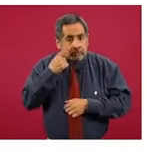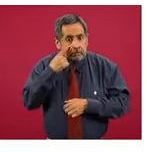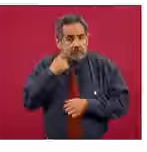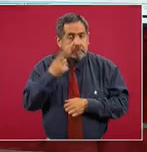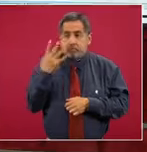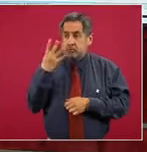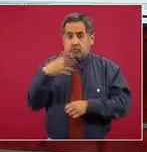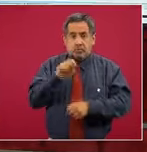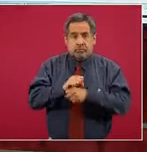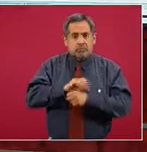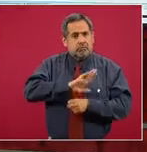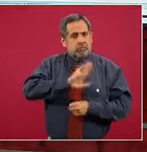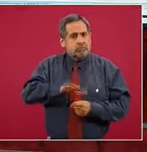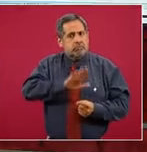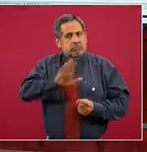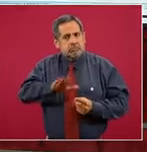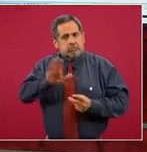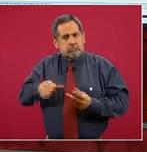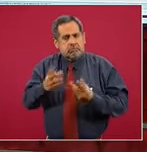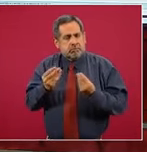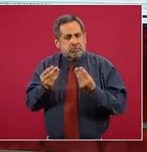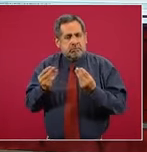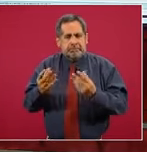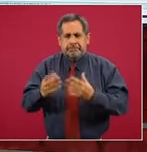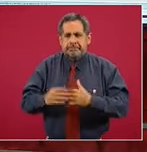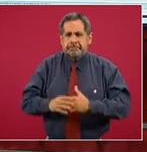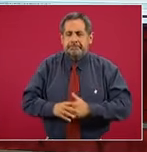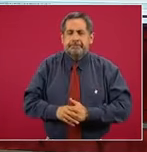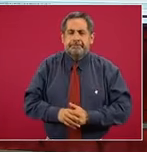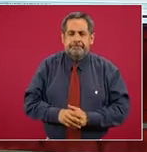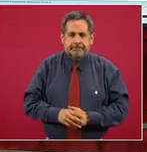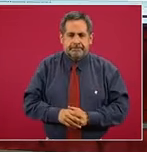4 semanas de manera consistente. La siguiente.